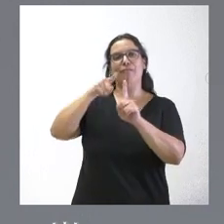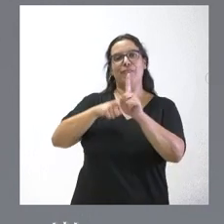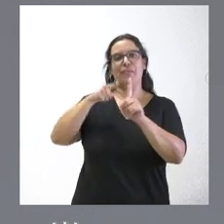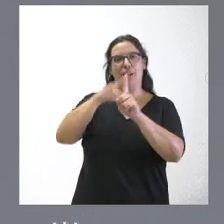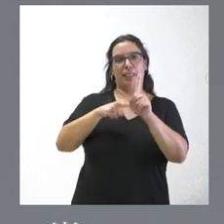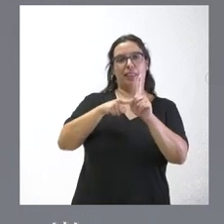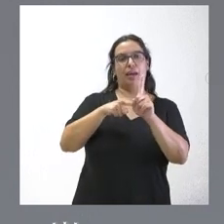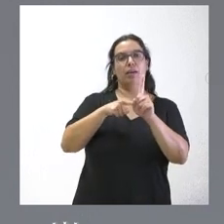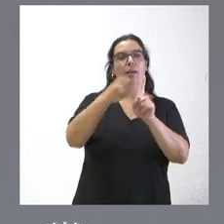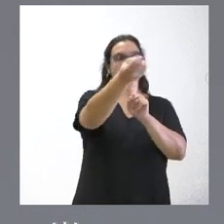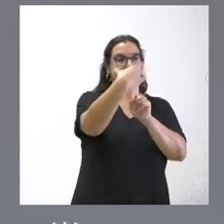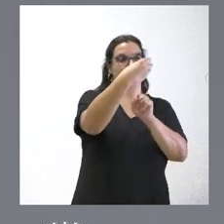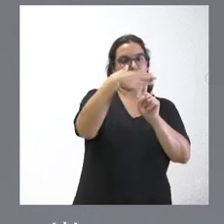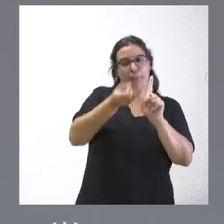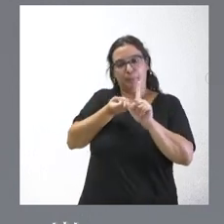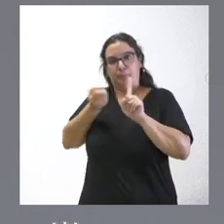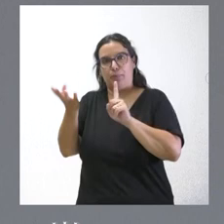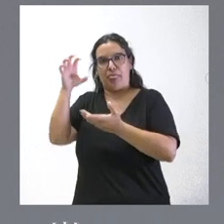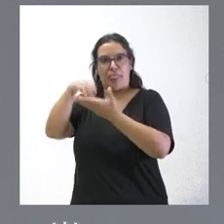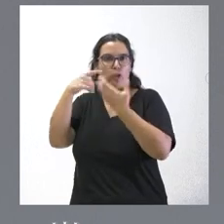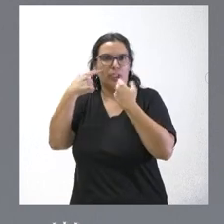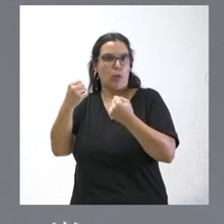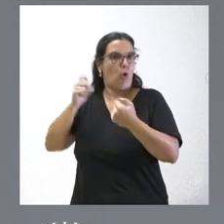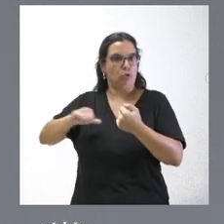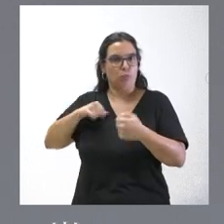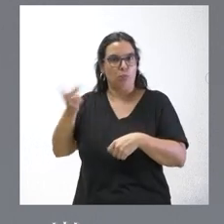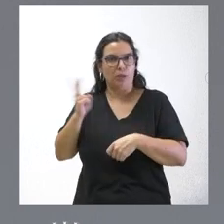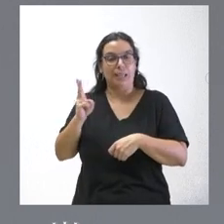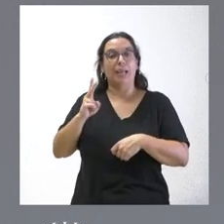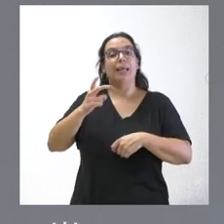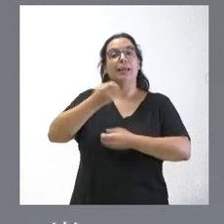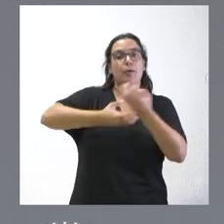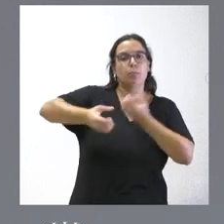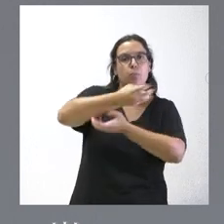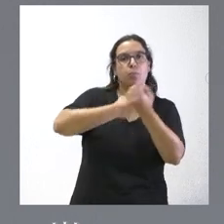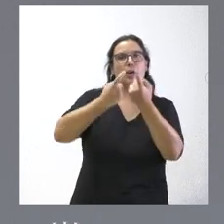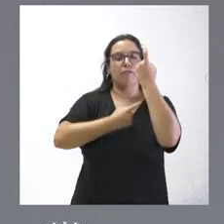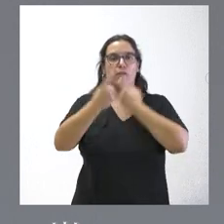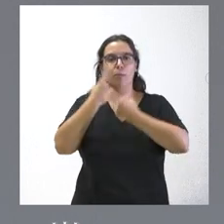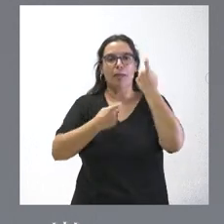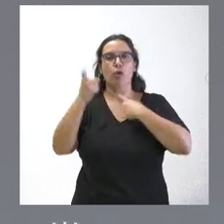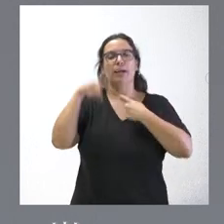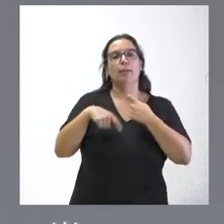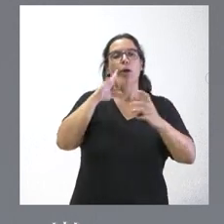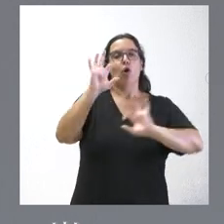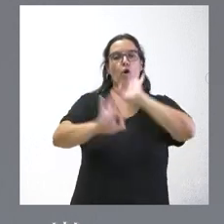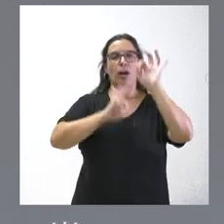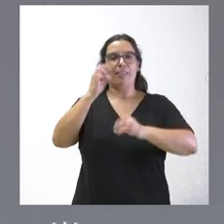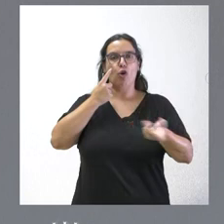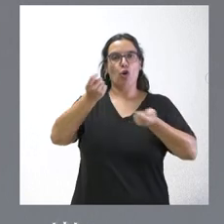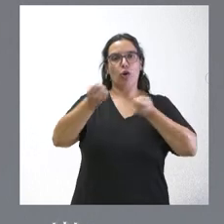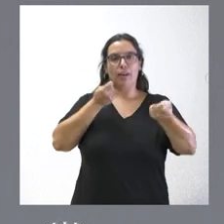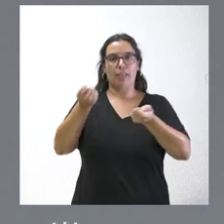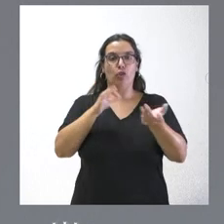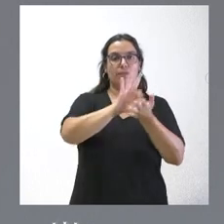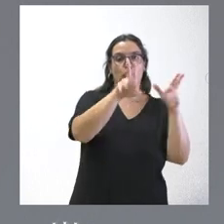de salud impulsaremos el intercambio de información y la interoperabilidad entre el sistema Público de salud y el sistema de